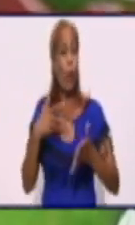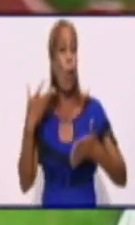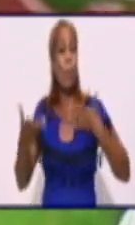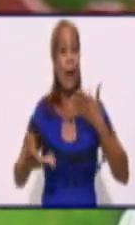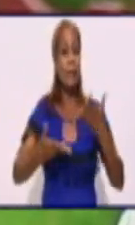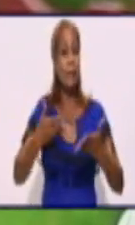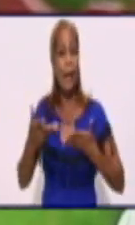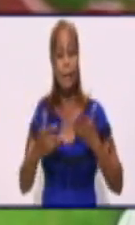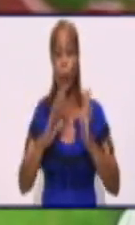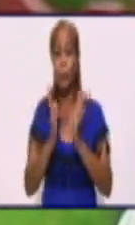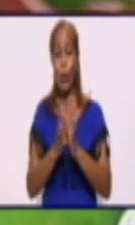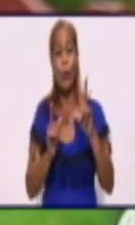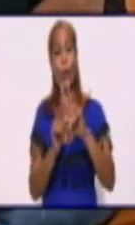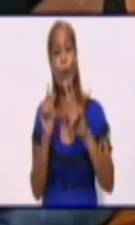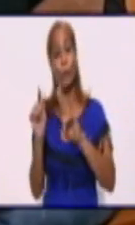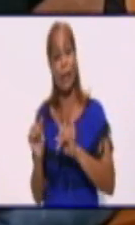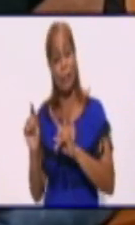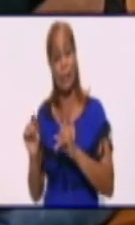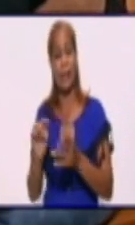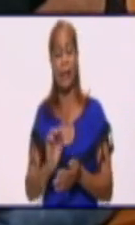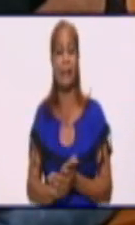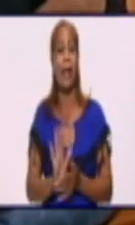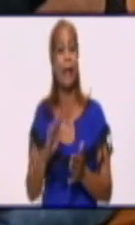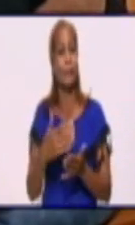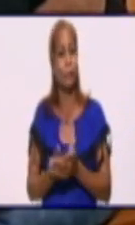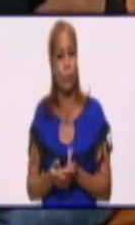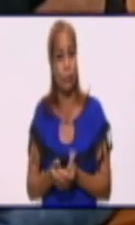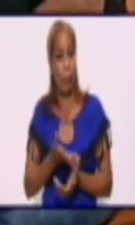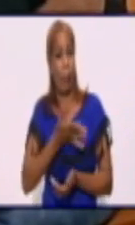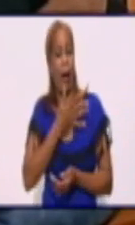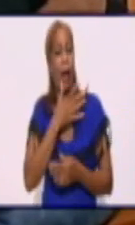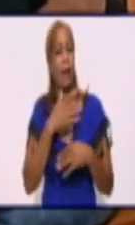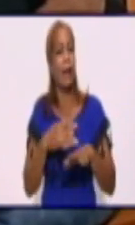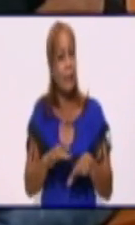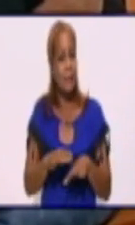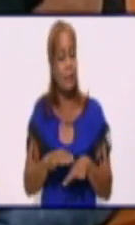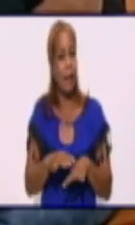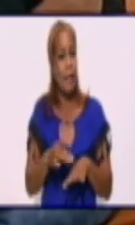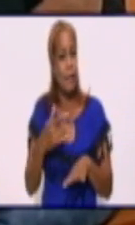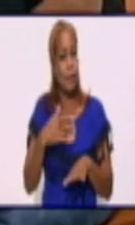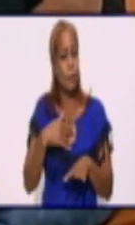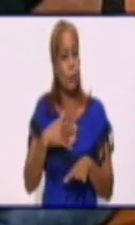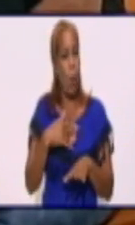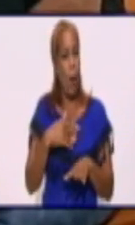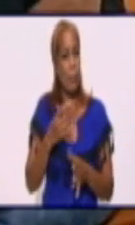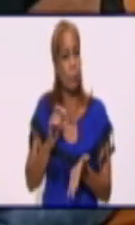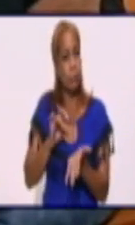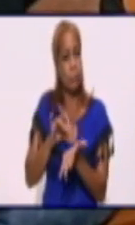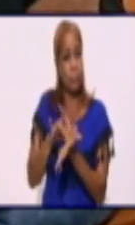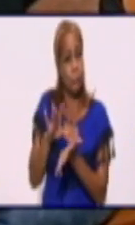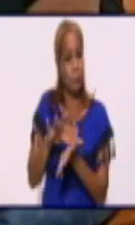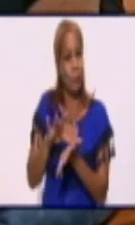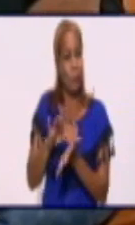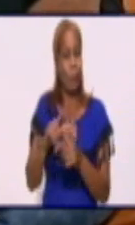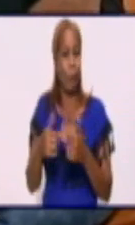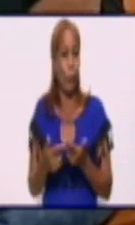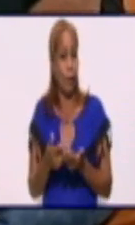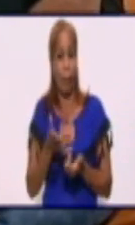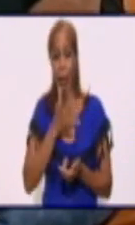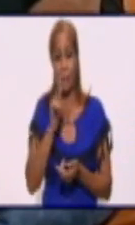¡televidentes! Así es. Uh-huh. Me parece que con esa gestualidad y todo, ahorita el que sobra aquí soy yo, Arturo.